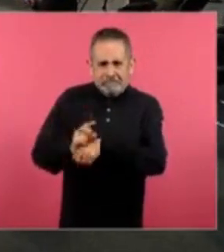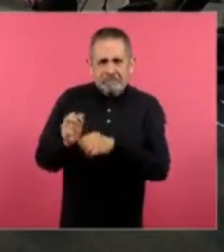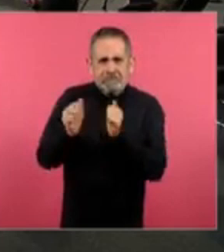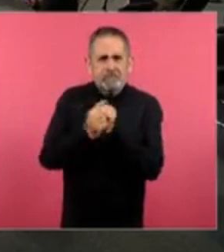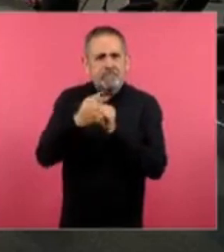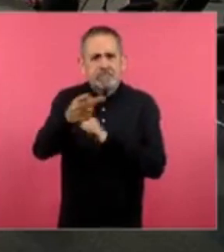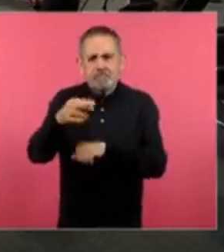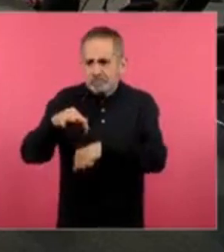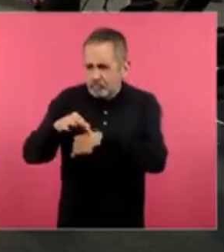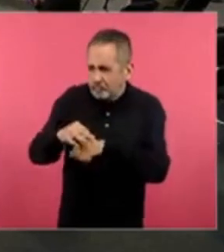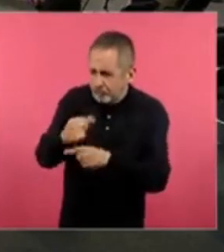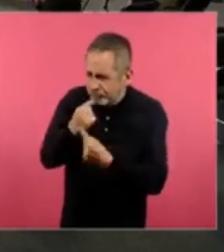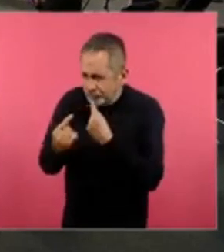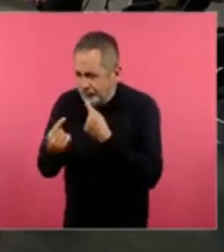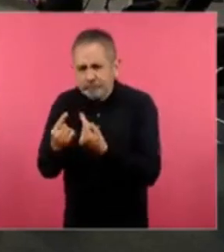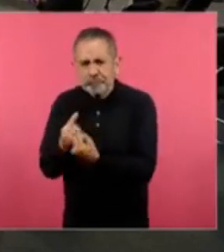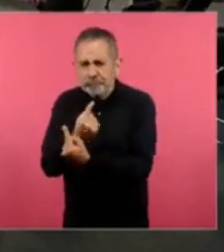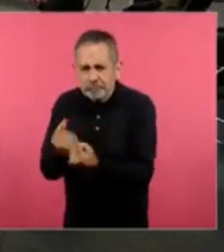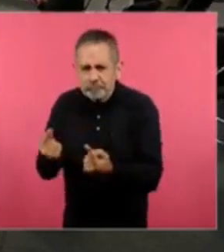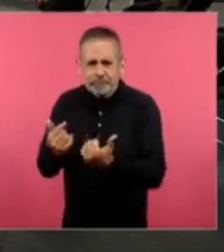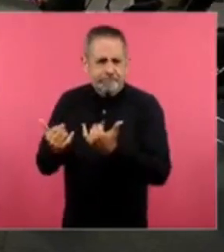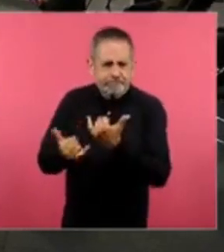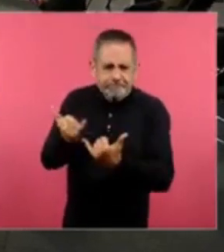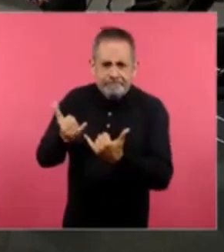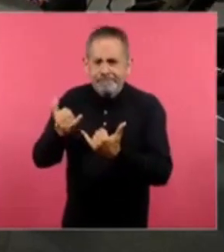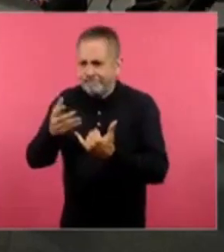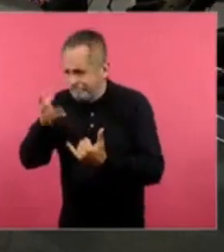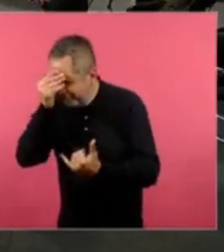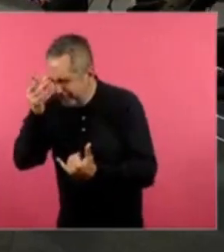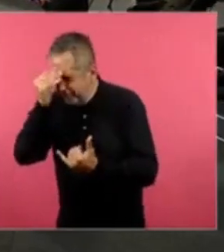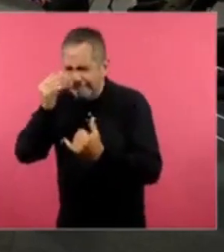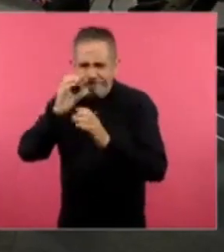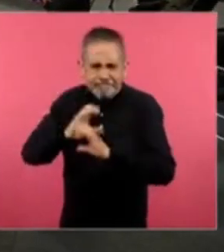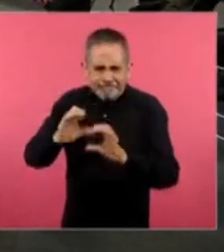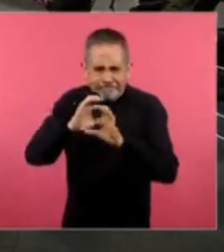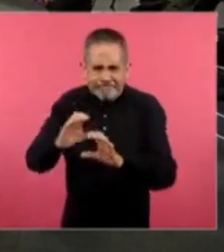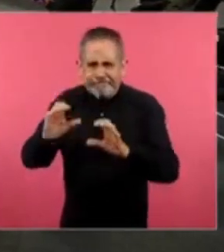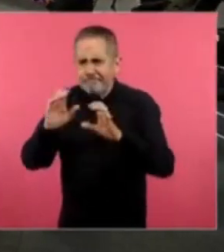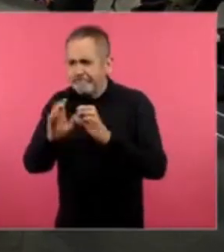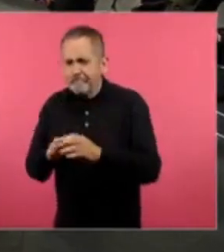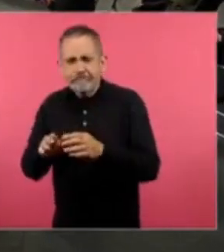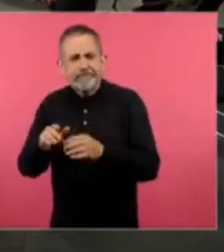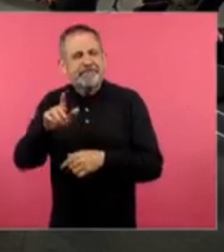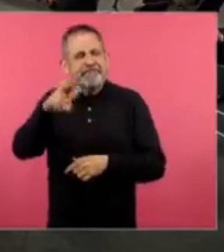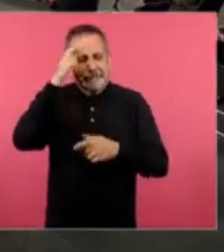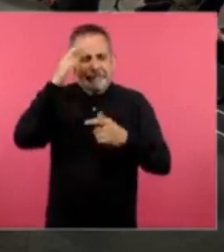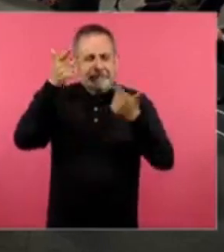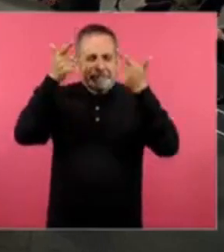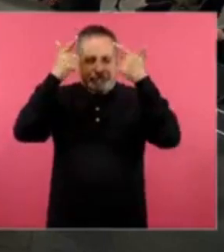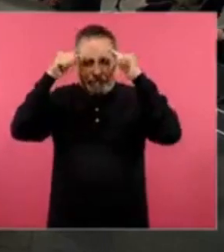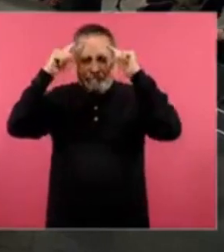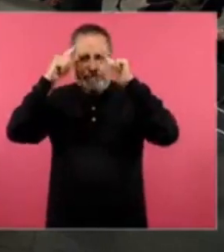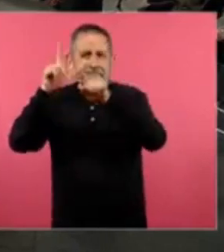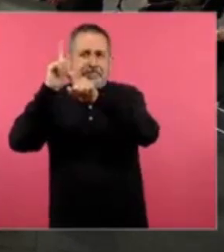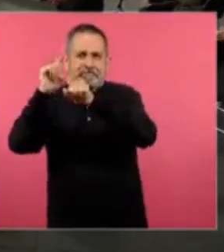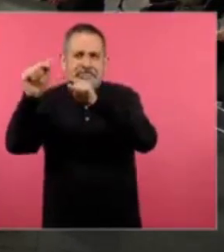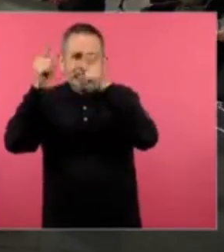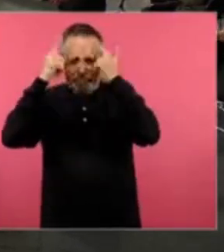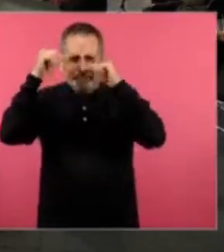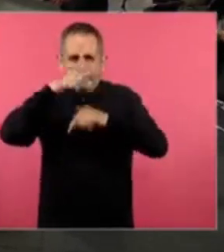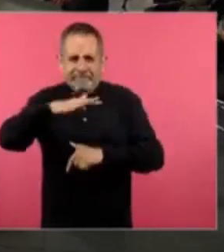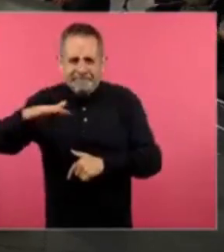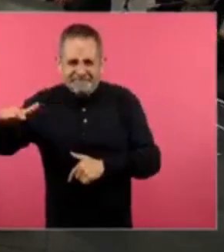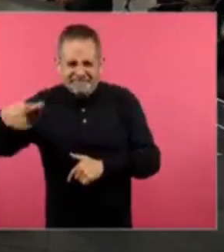sus niñas, con sus niños, jugando, aprendiendo, cantando, marinero que se fue a la mar y mar y mar. Eso es lo que